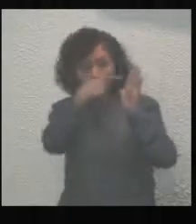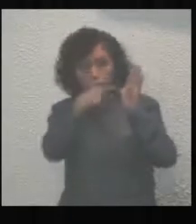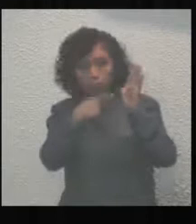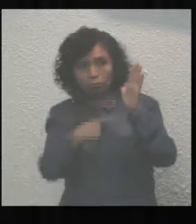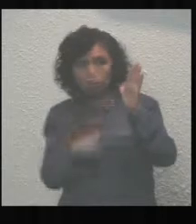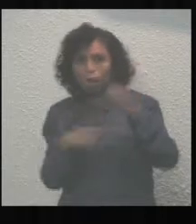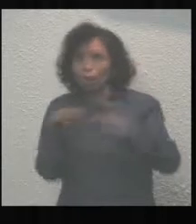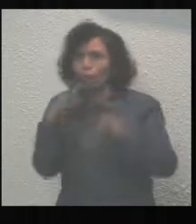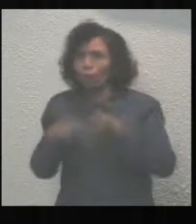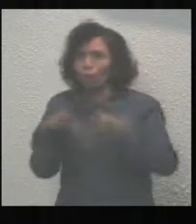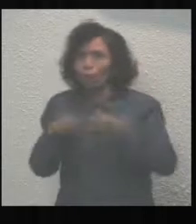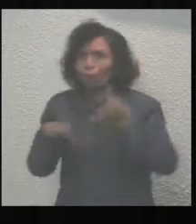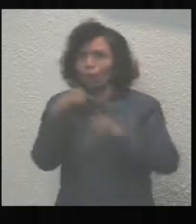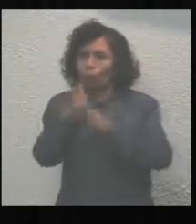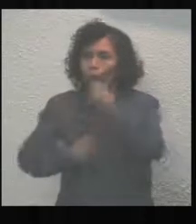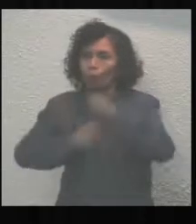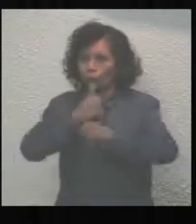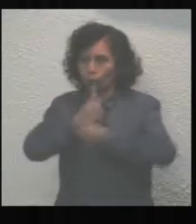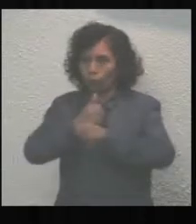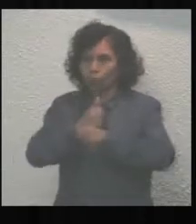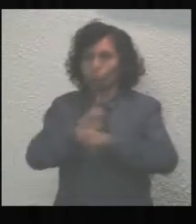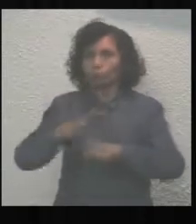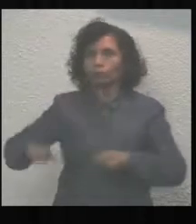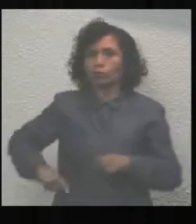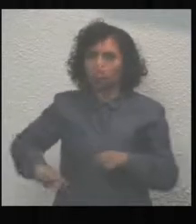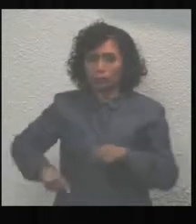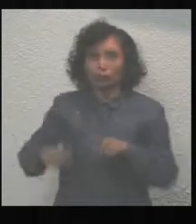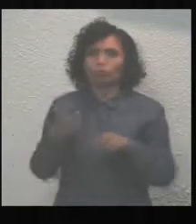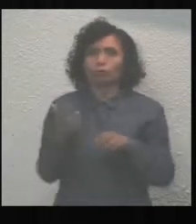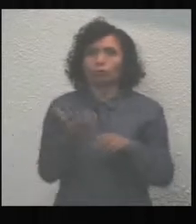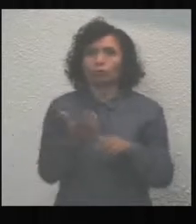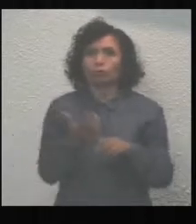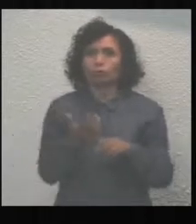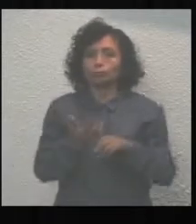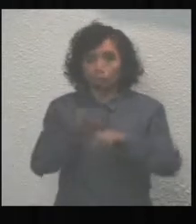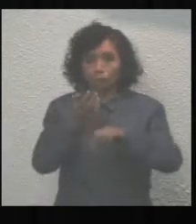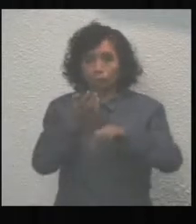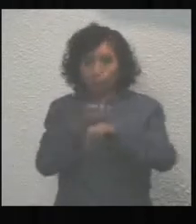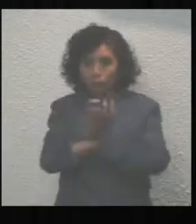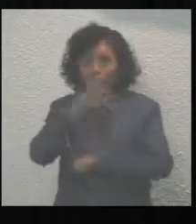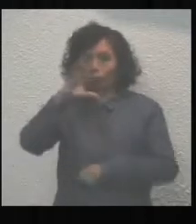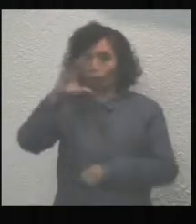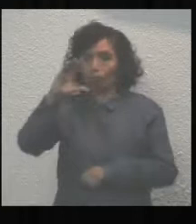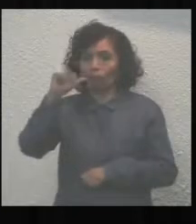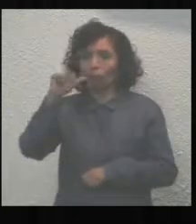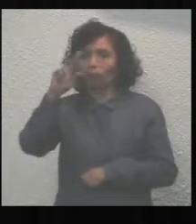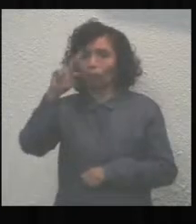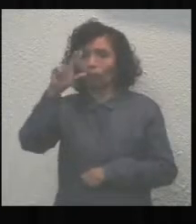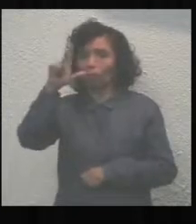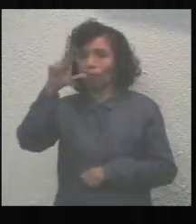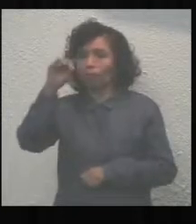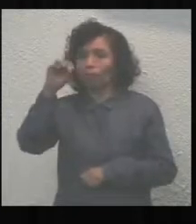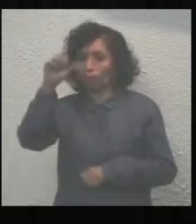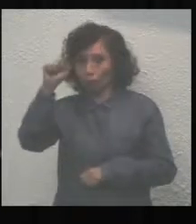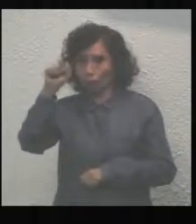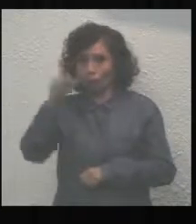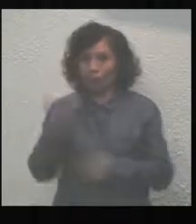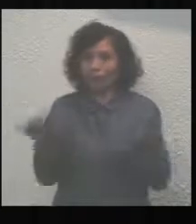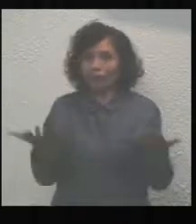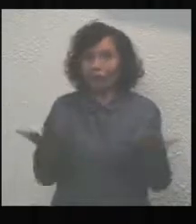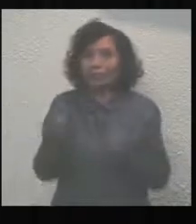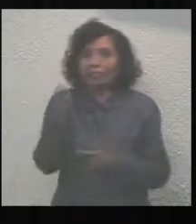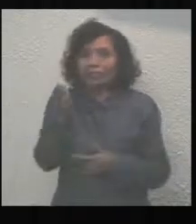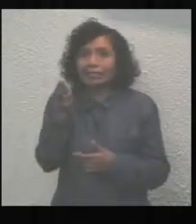último año de la Administración Estatal encabezada por el contador público Carlos Joaquín González es